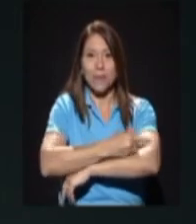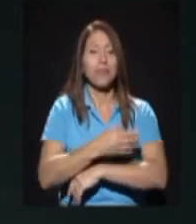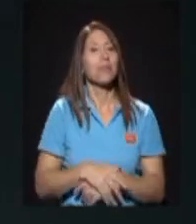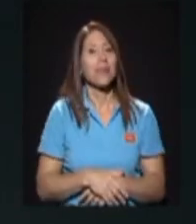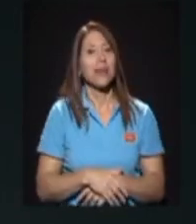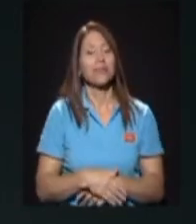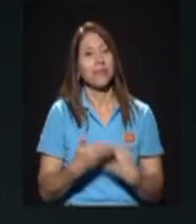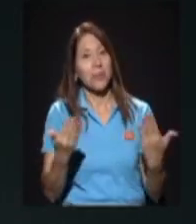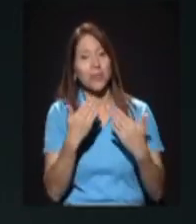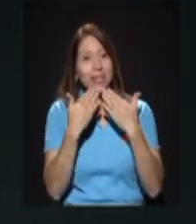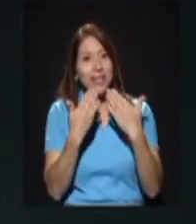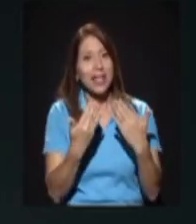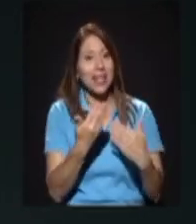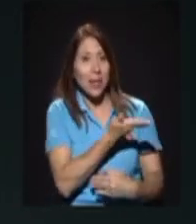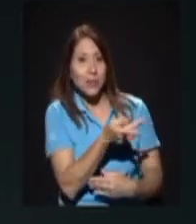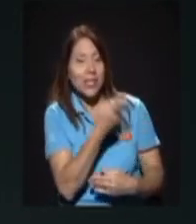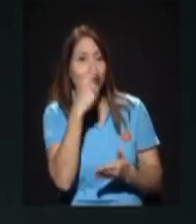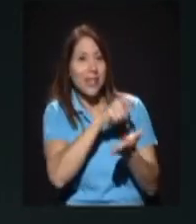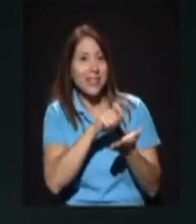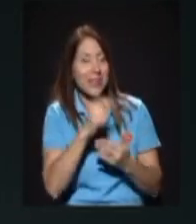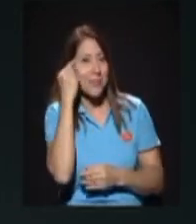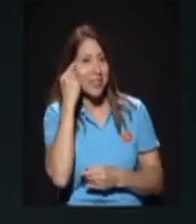ustedes, muchas gracias por escribir y pensar.